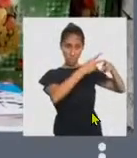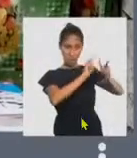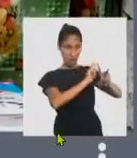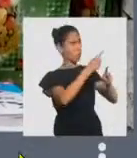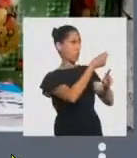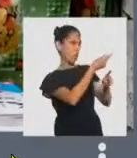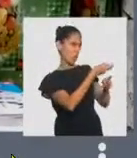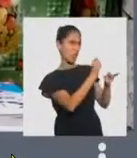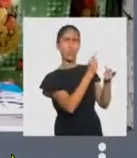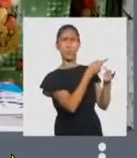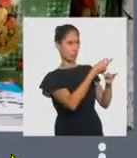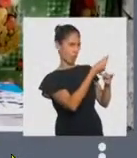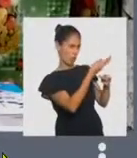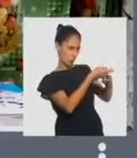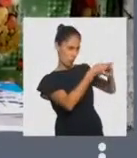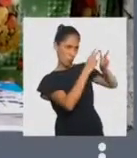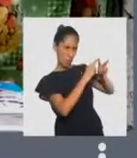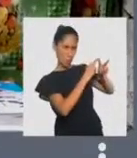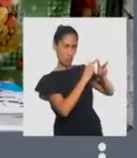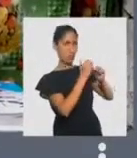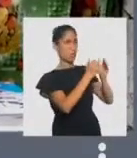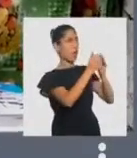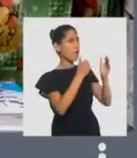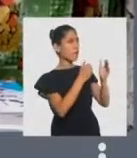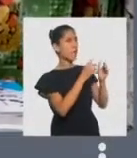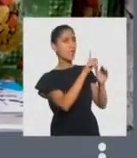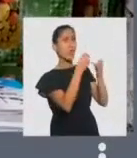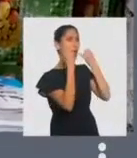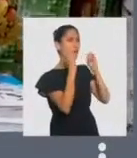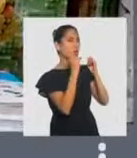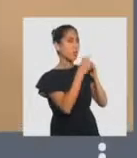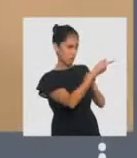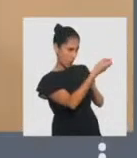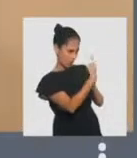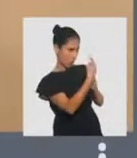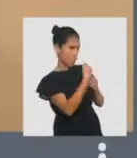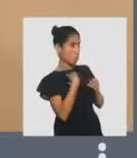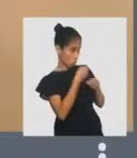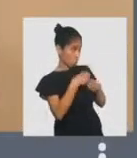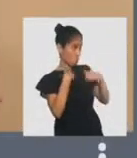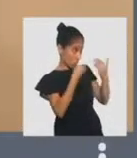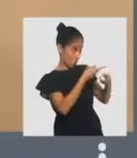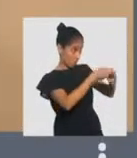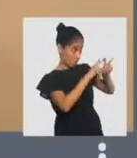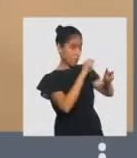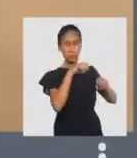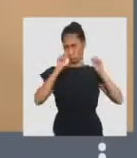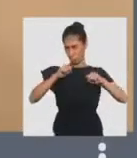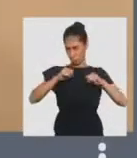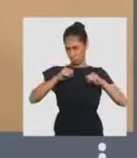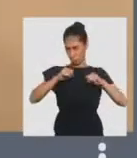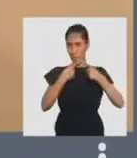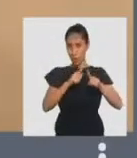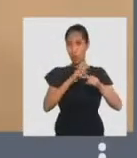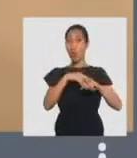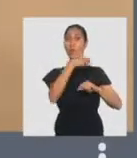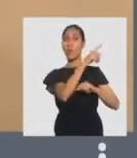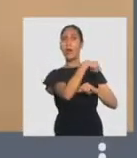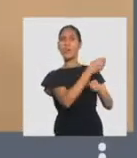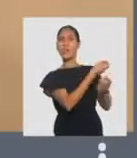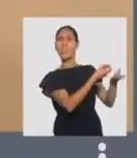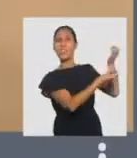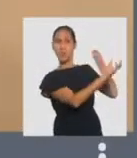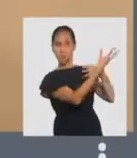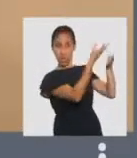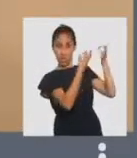información debemos solicitar para tomar una decisión adecuada? Es una pregunta importante para tomar